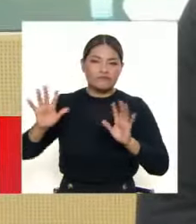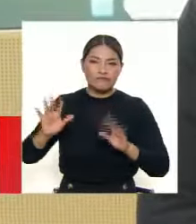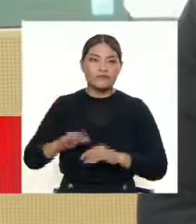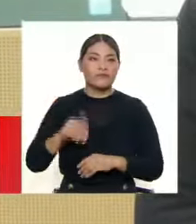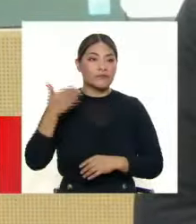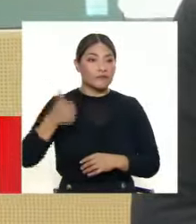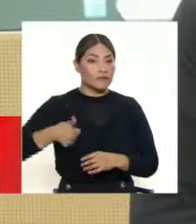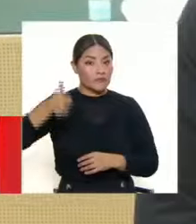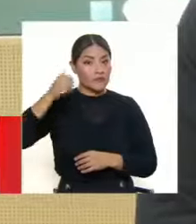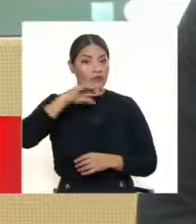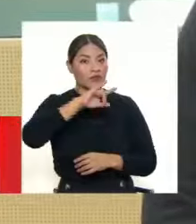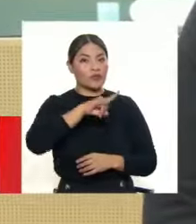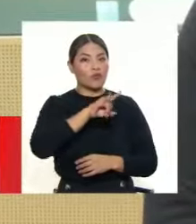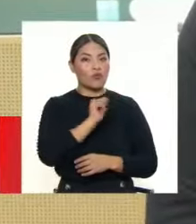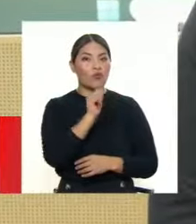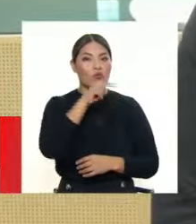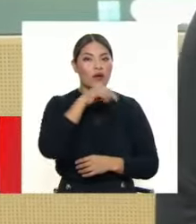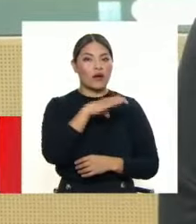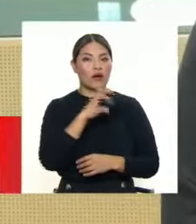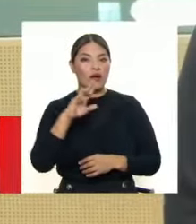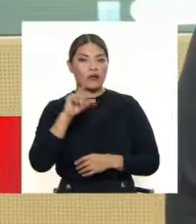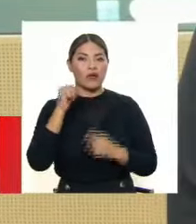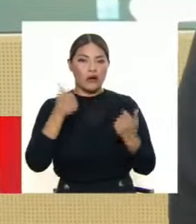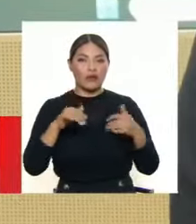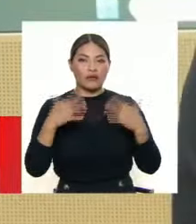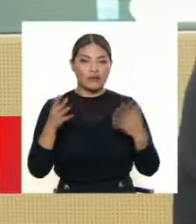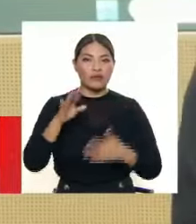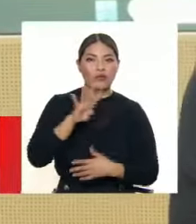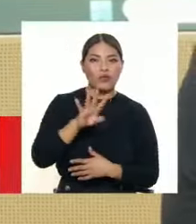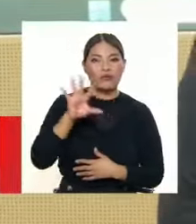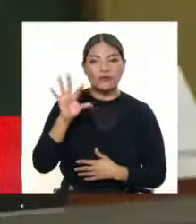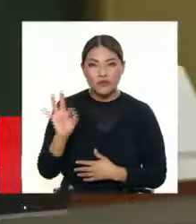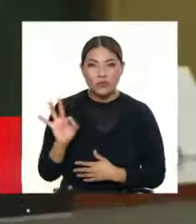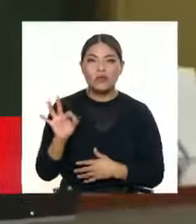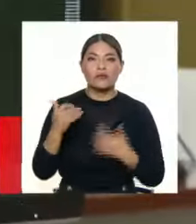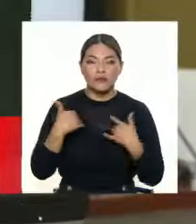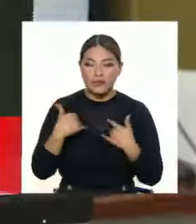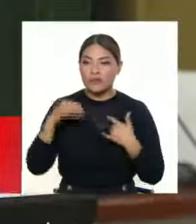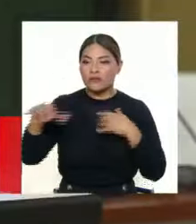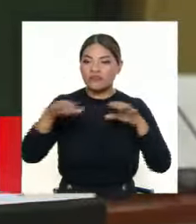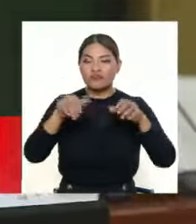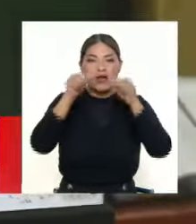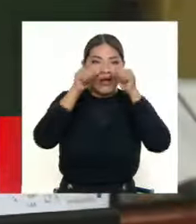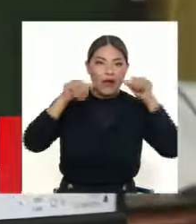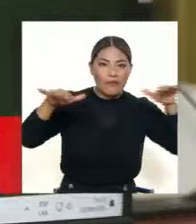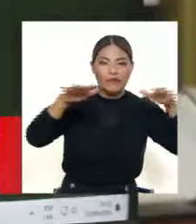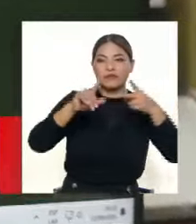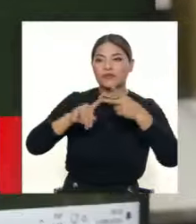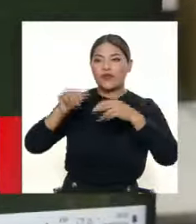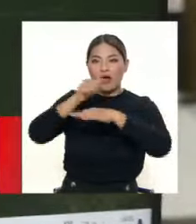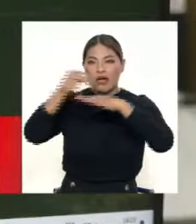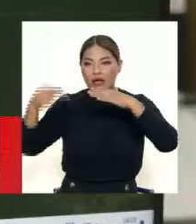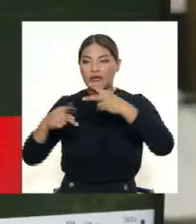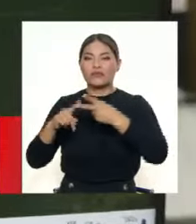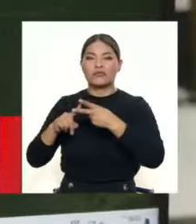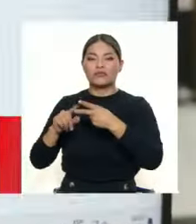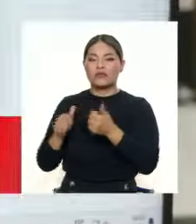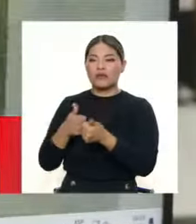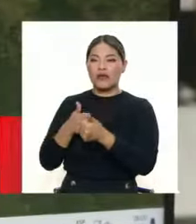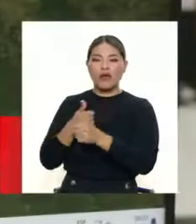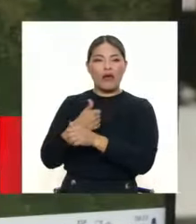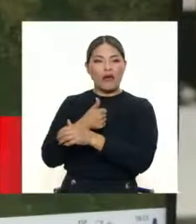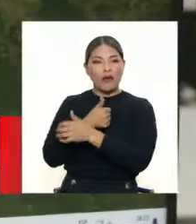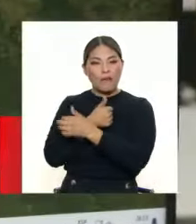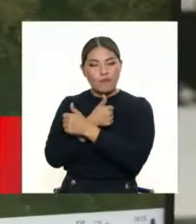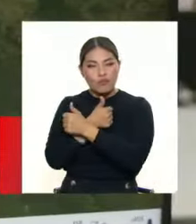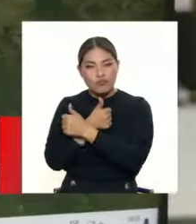Carlos Urcariegui precisó además que aún hay 49 siniestros activados en Amazonas, Ancash, Apurímac, Ayacucho,